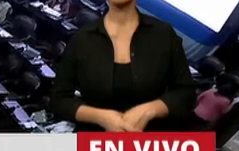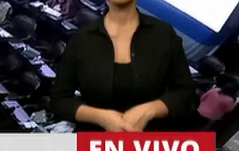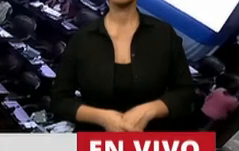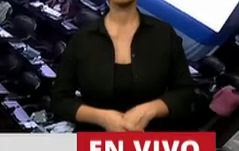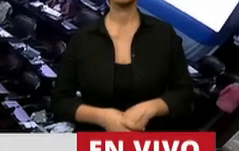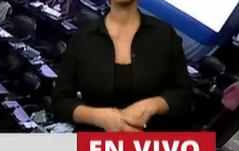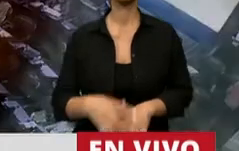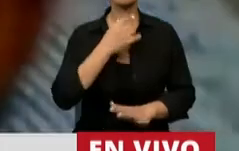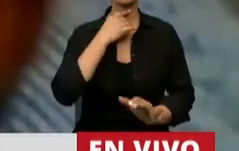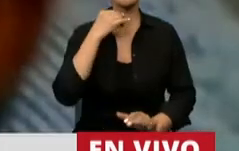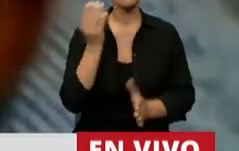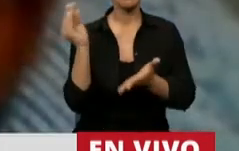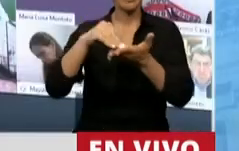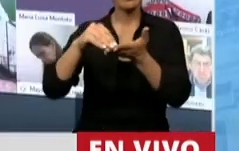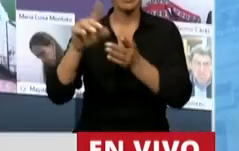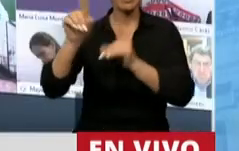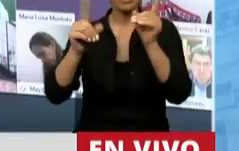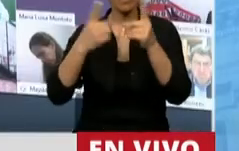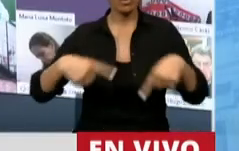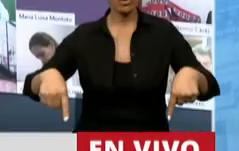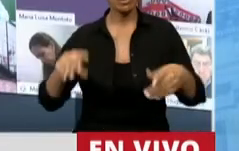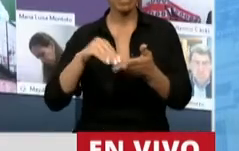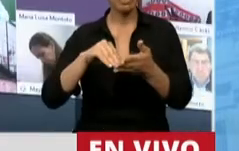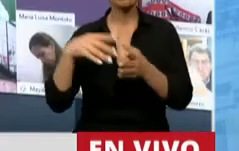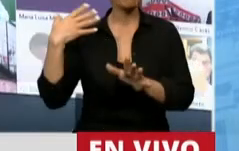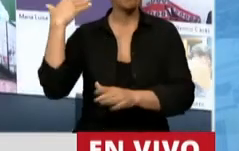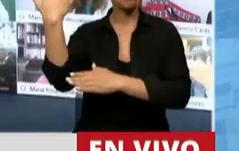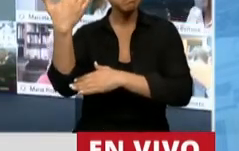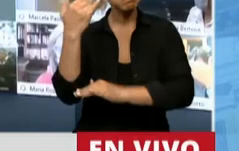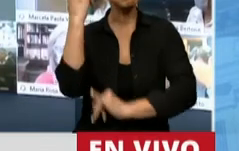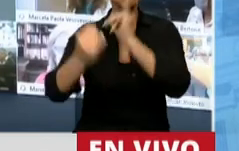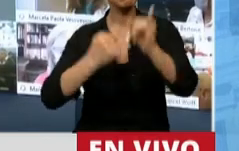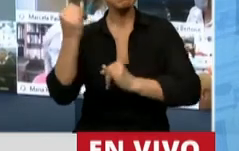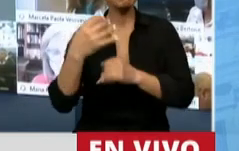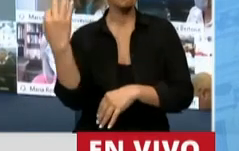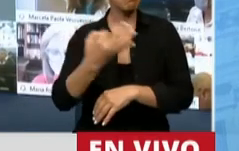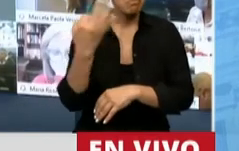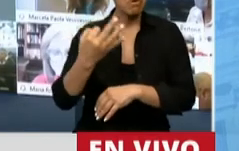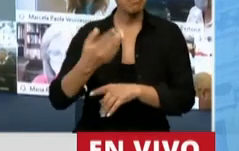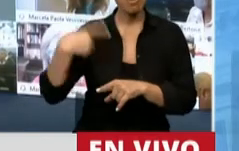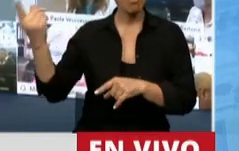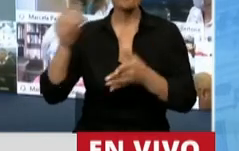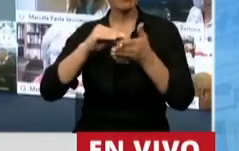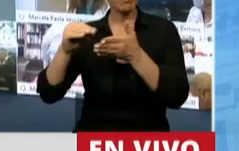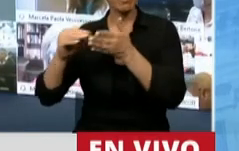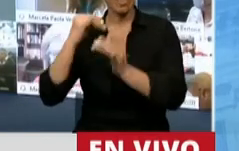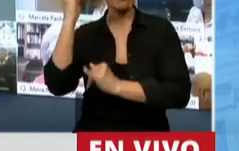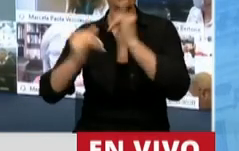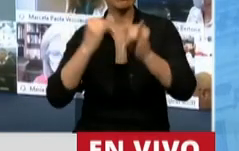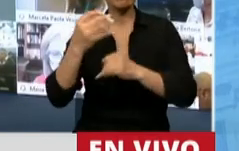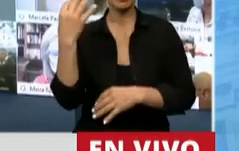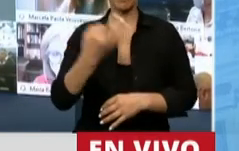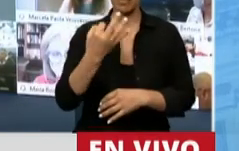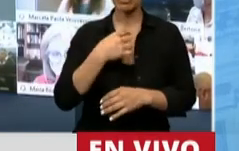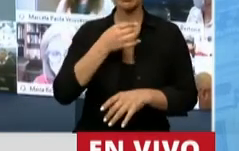Quiero agregar solo algunos elementos a las excelentes exposiciones de quienes me precedieron.